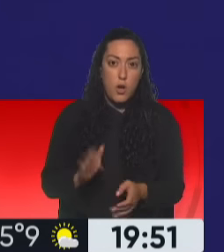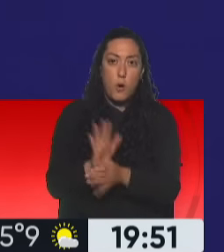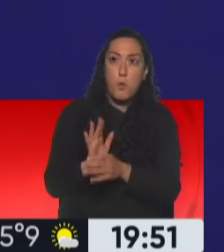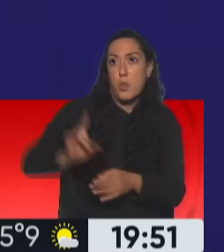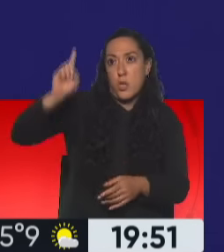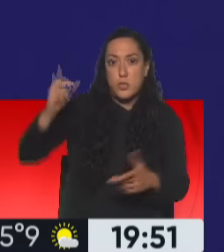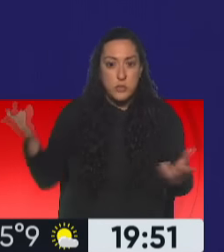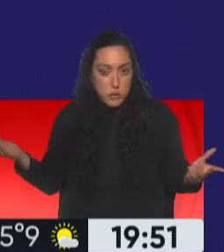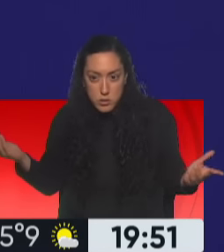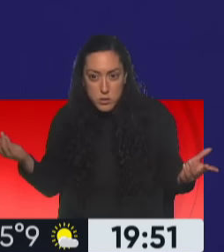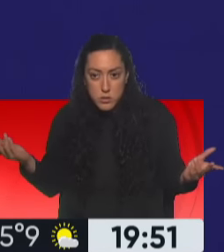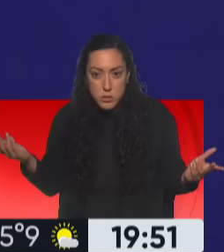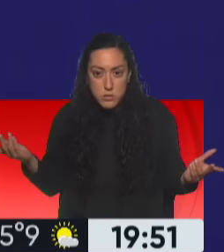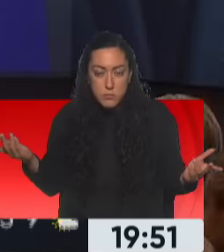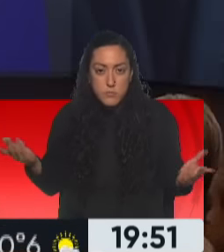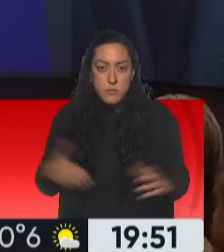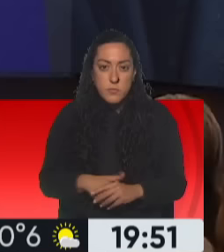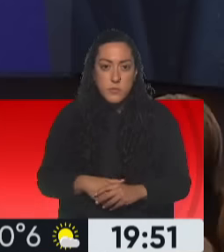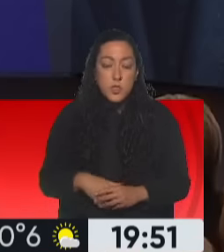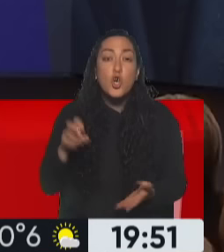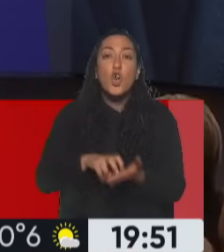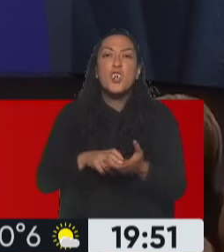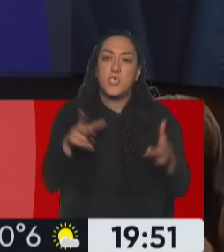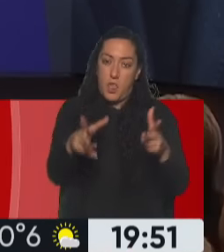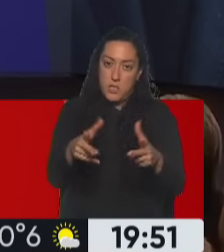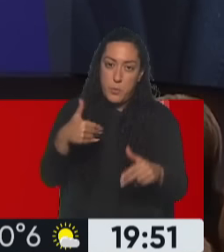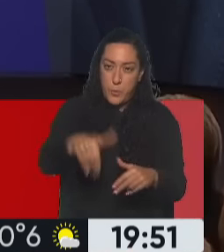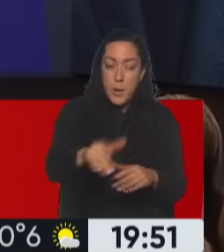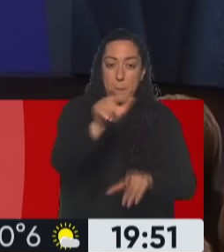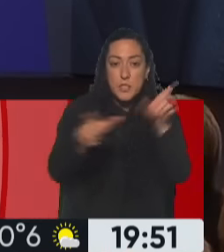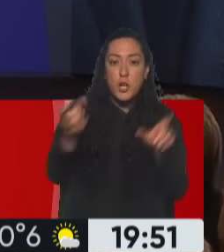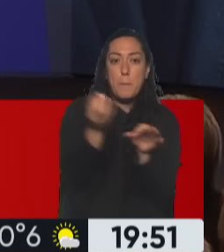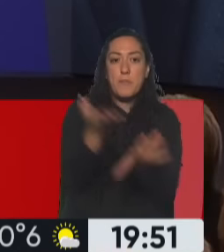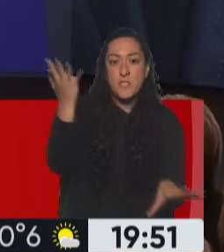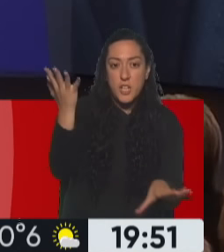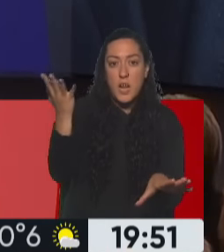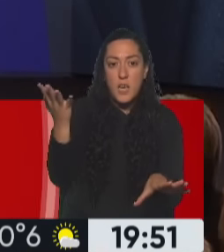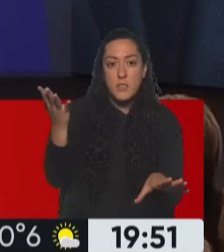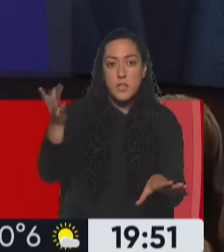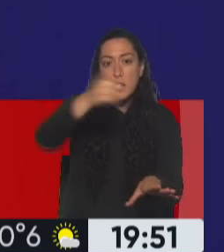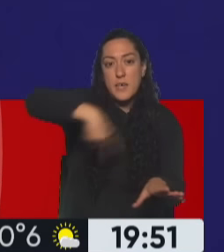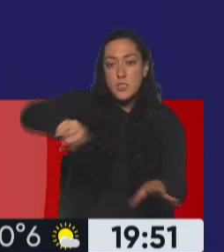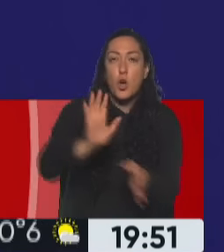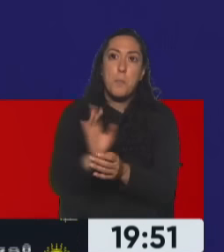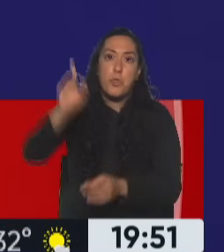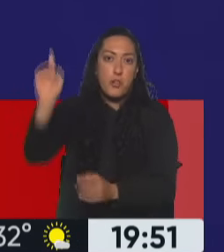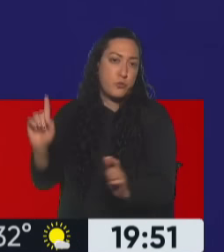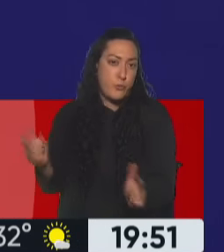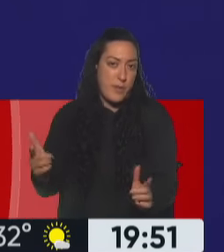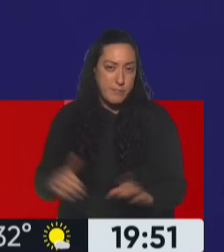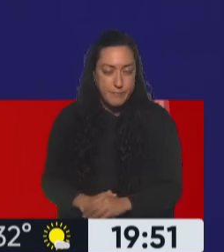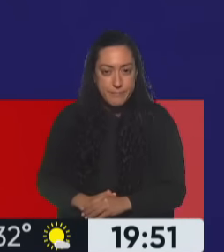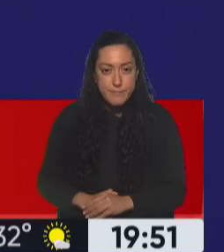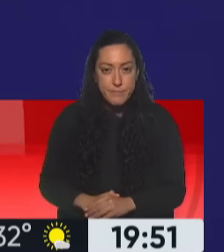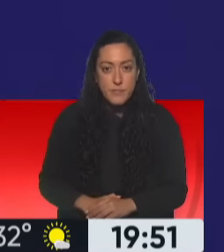Dios. Les tengo una noticia. Los economistas no califican en esa categoría.